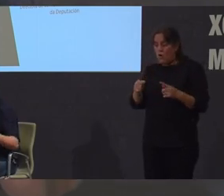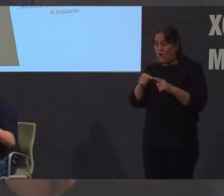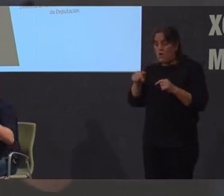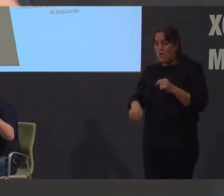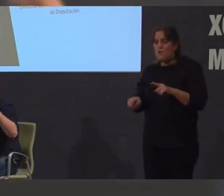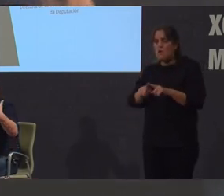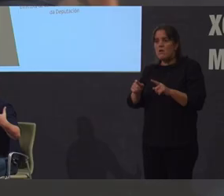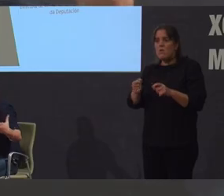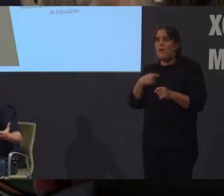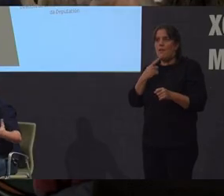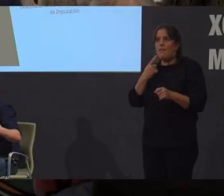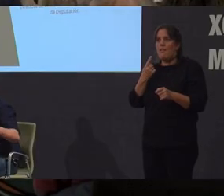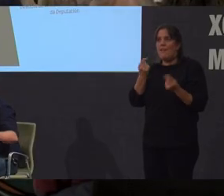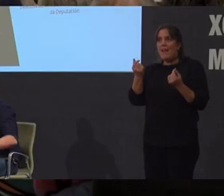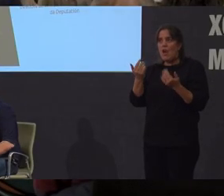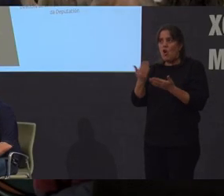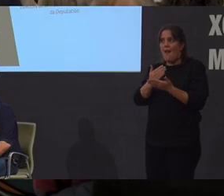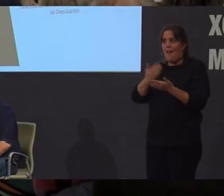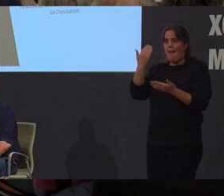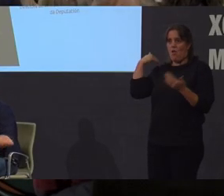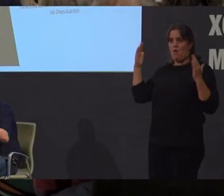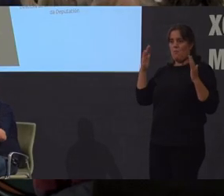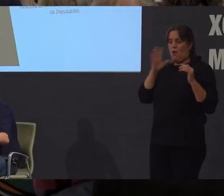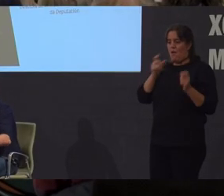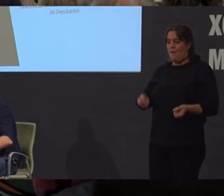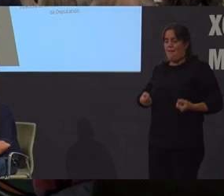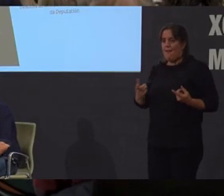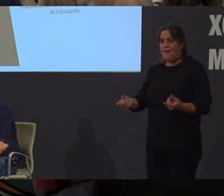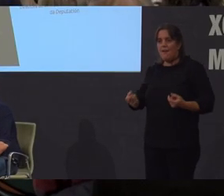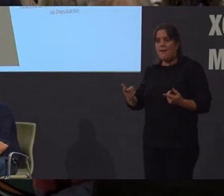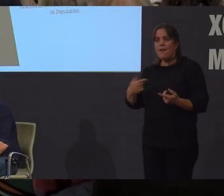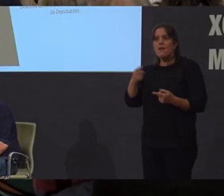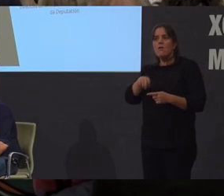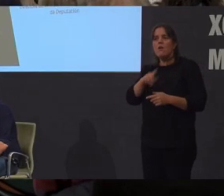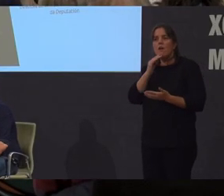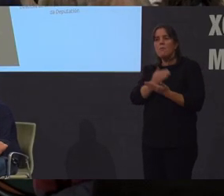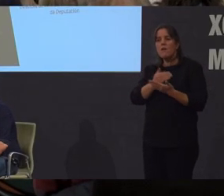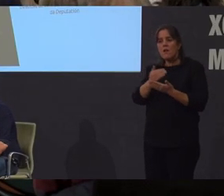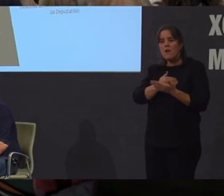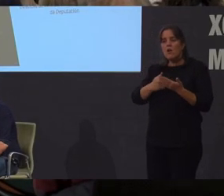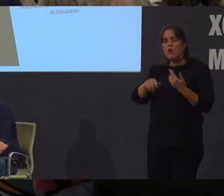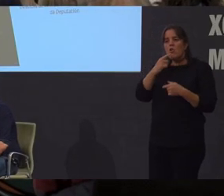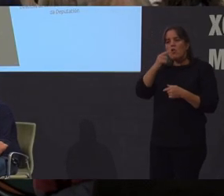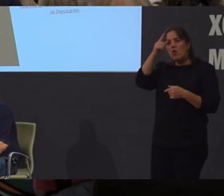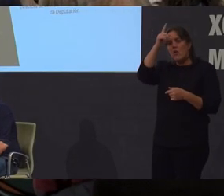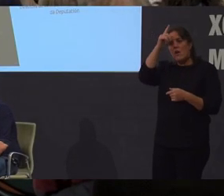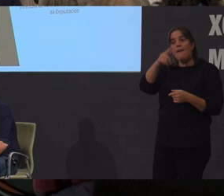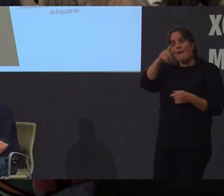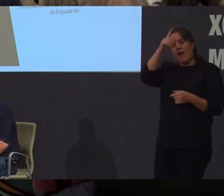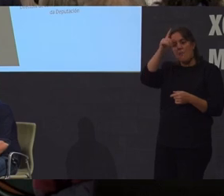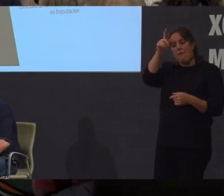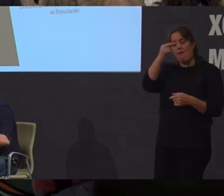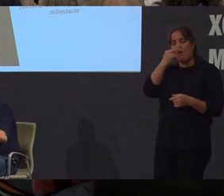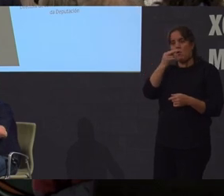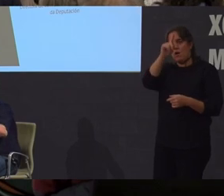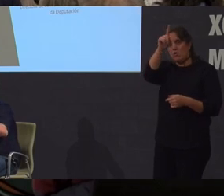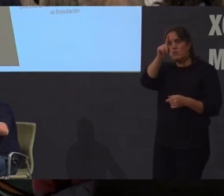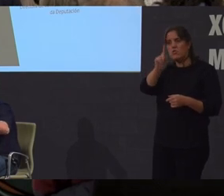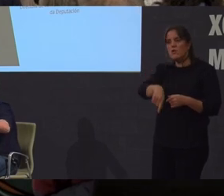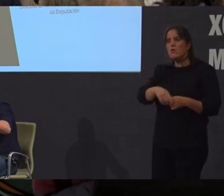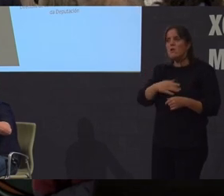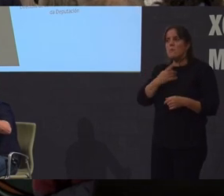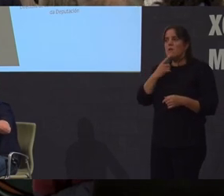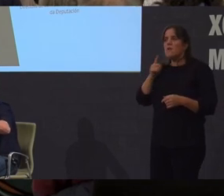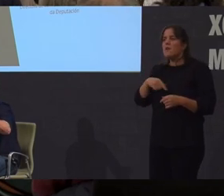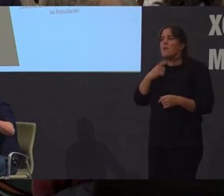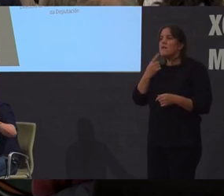gastando el dinero que ganaron durante esa época, que se lucraron también con el holocausto nazi. Cuando se dice que hay españoles